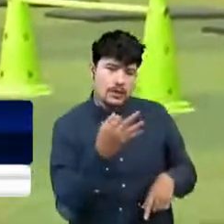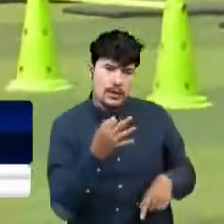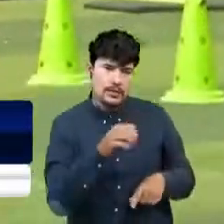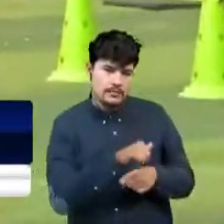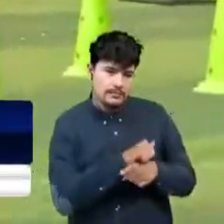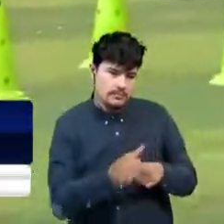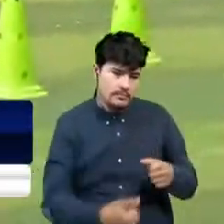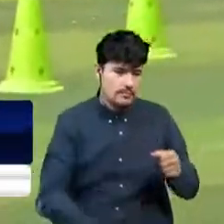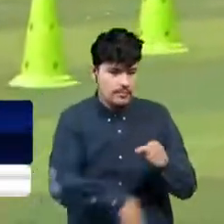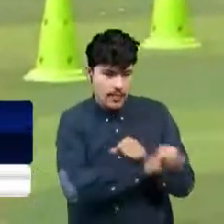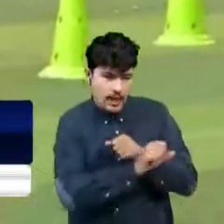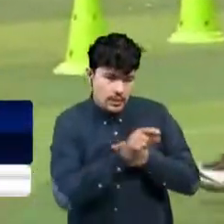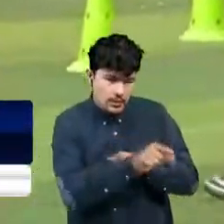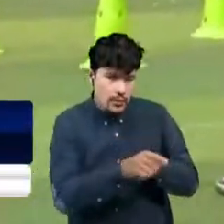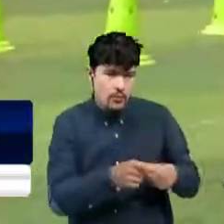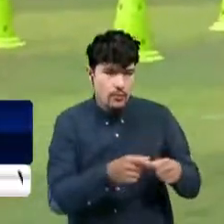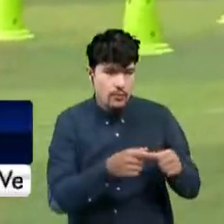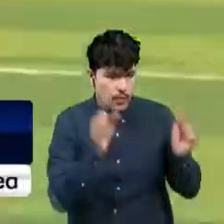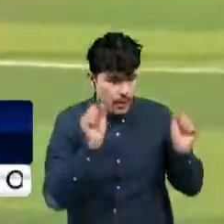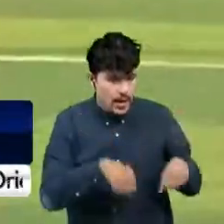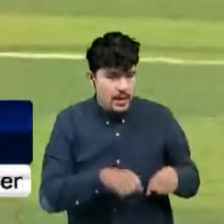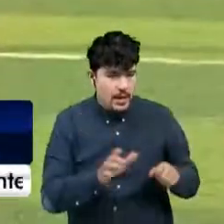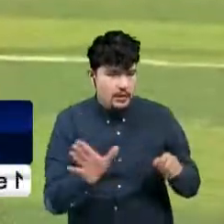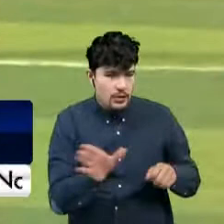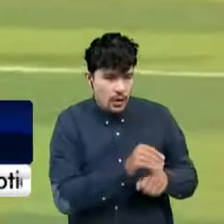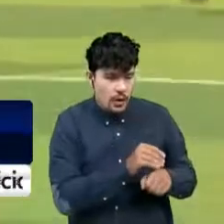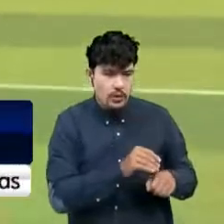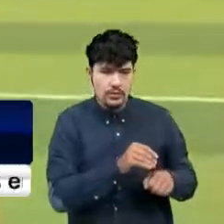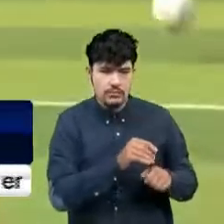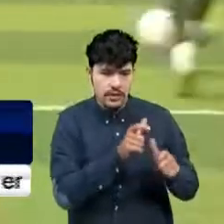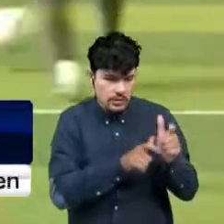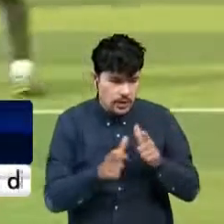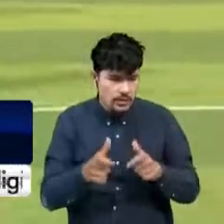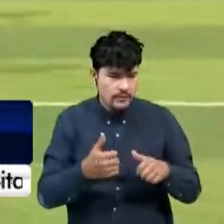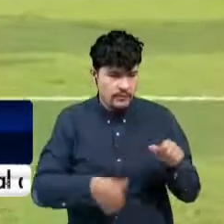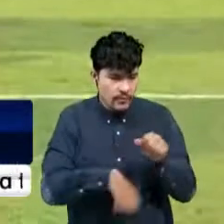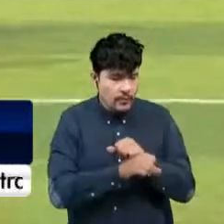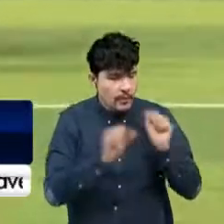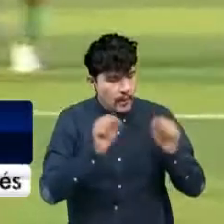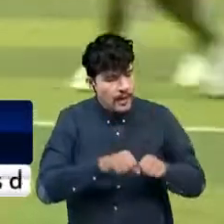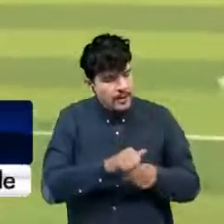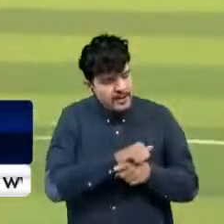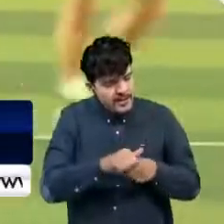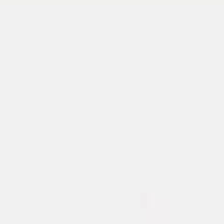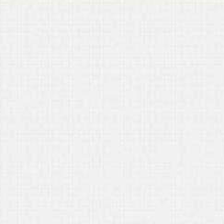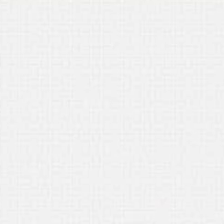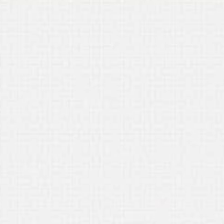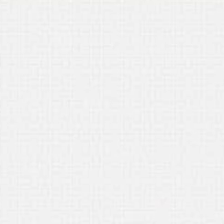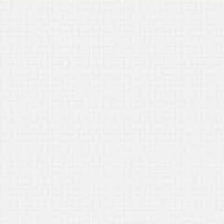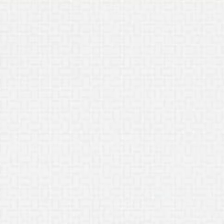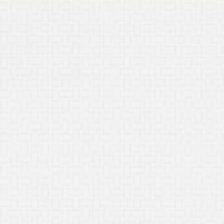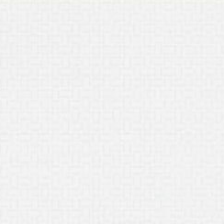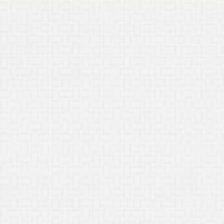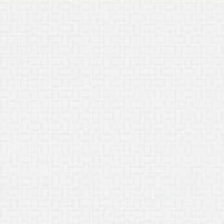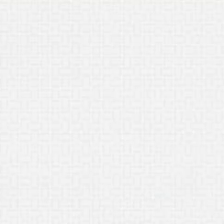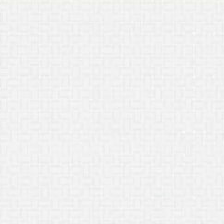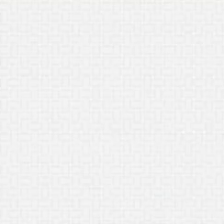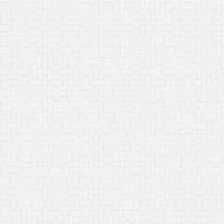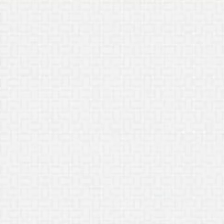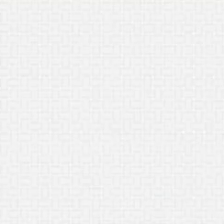plantel de agarre de forma no solamente trabajando entre nosotros sino los primeros partidos amistosos